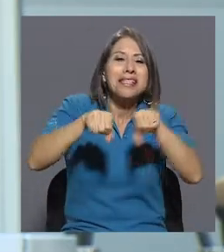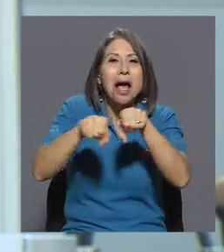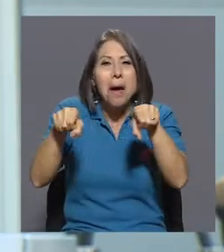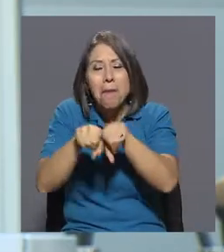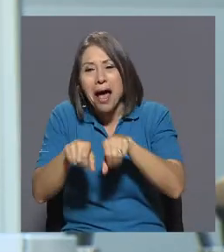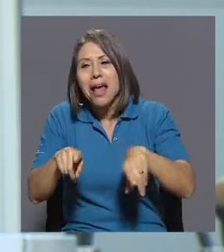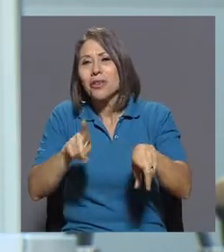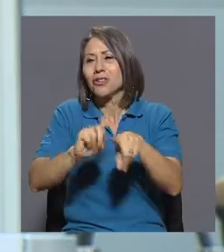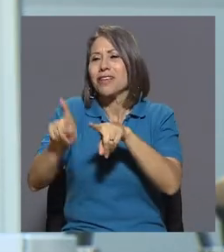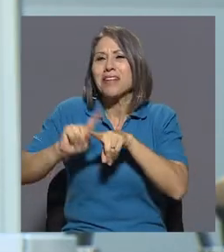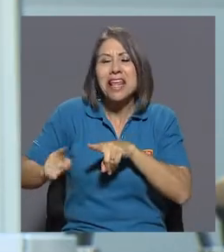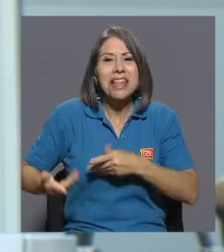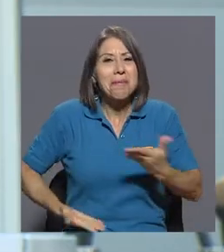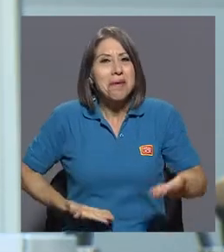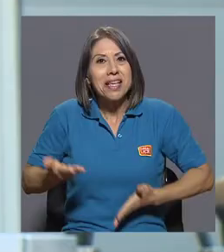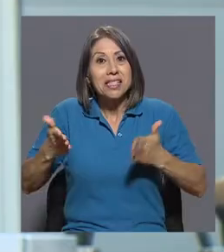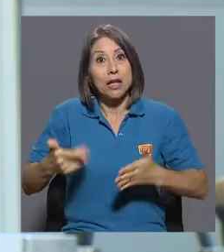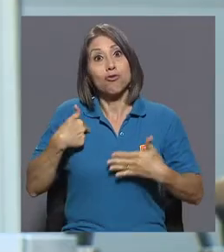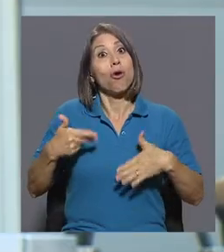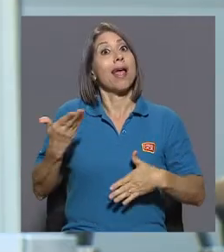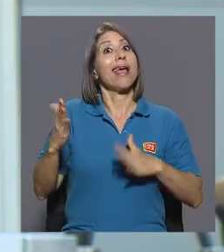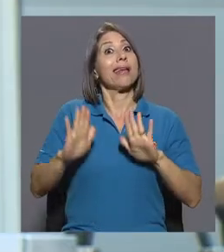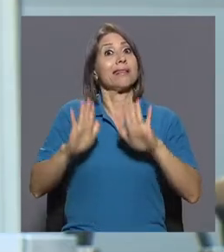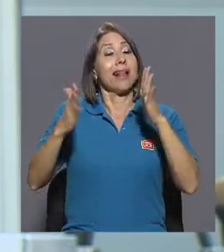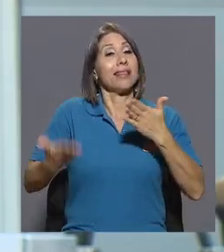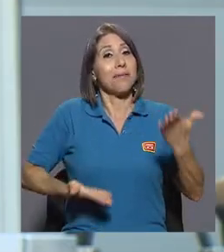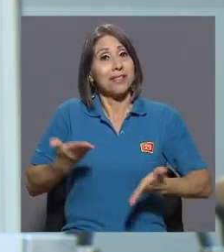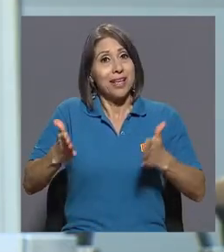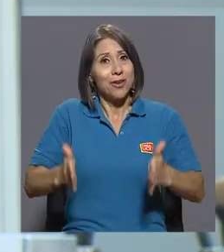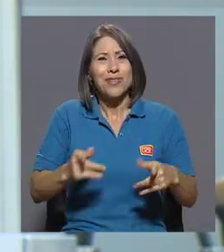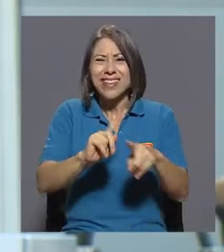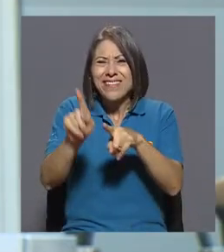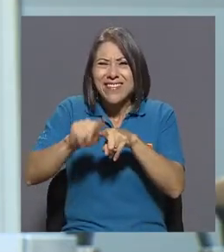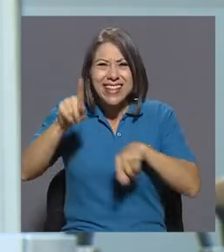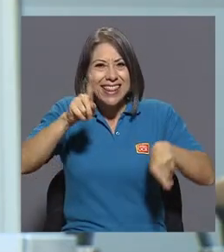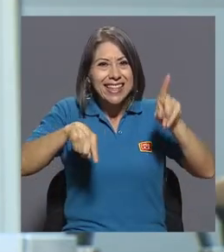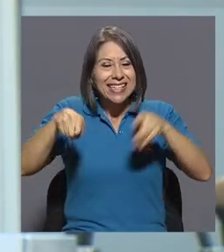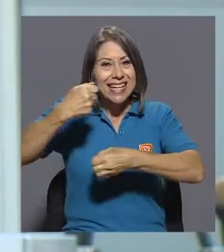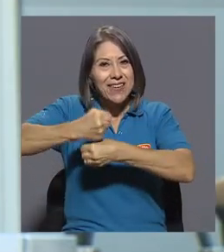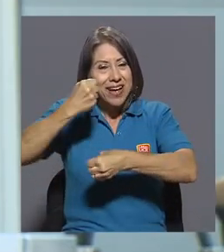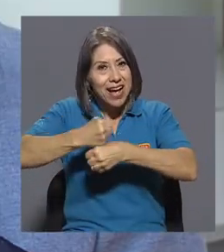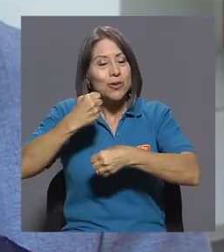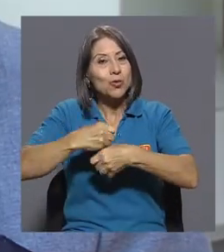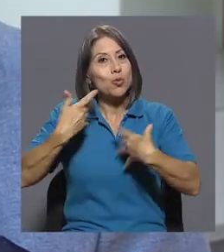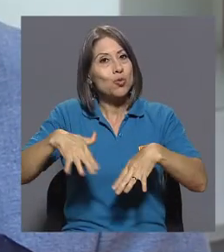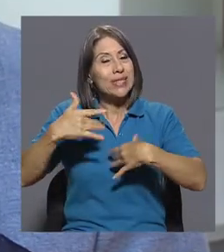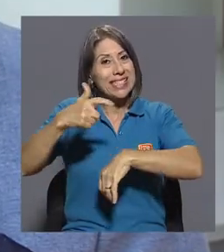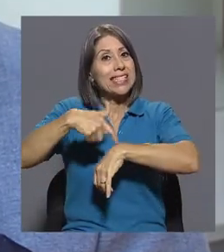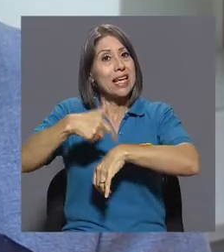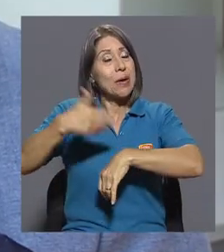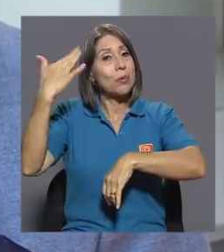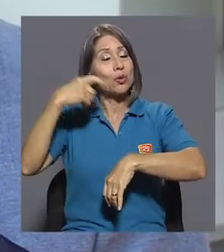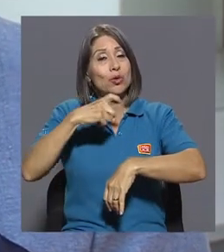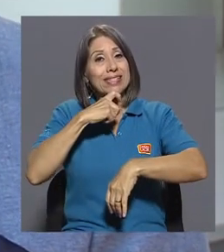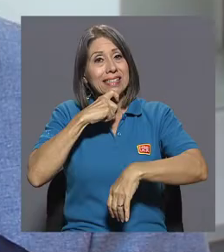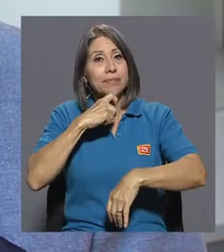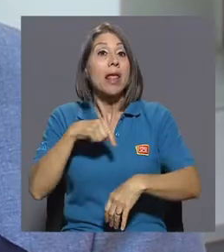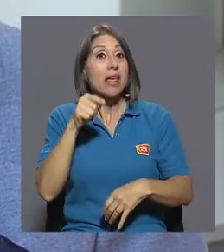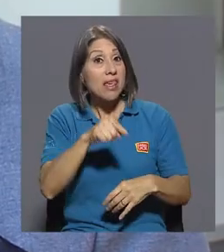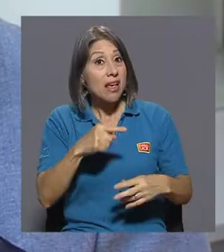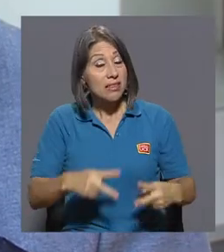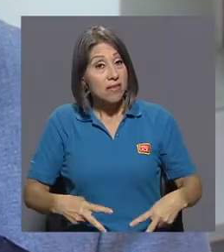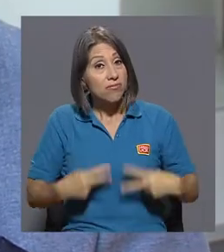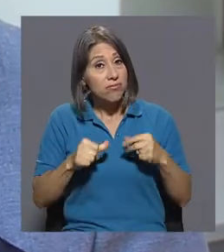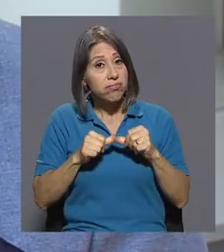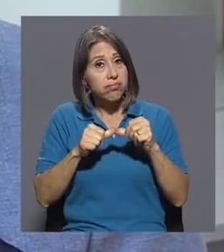mesero, excelente mesero, por cierto. Y sí, fueron tiempos muy... ¿Y así sobrevivía a ese